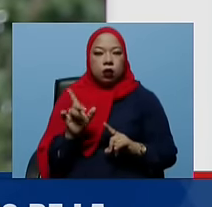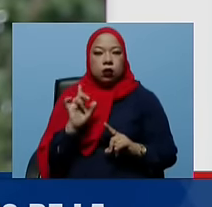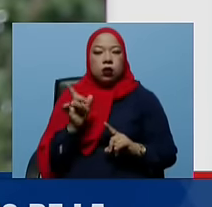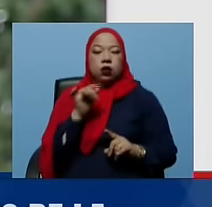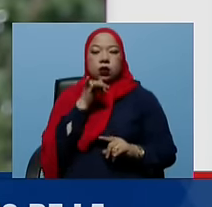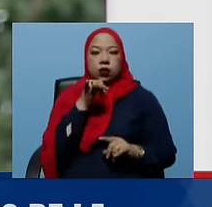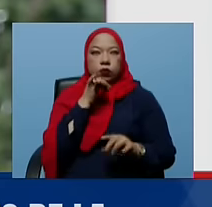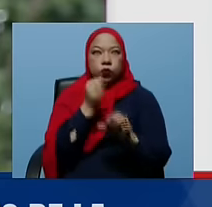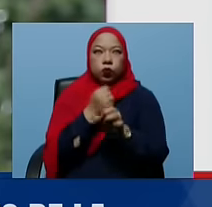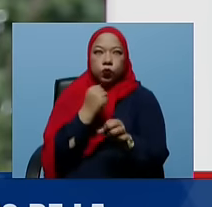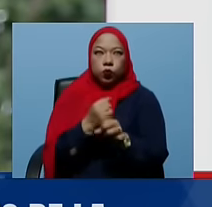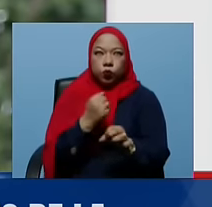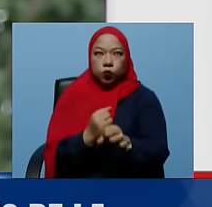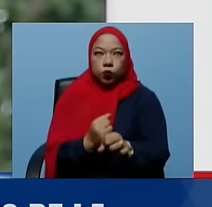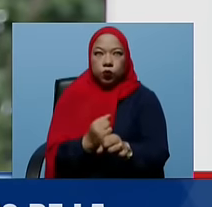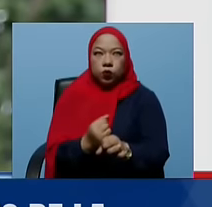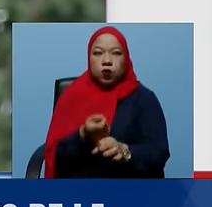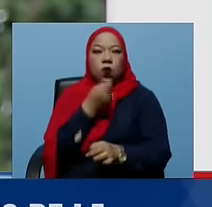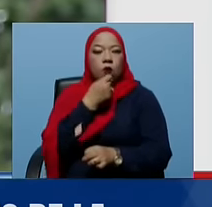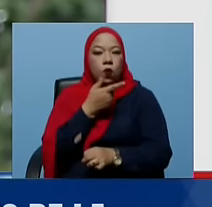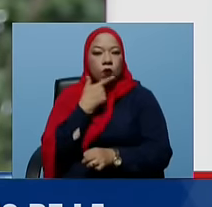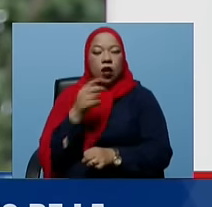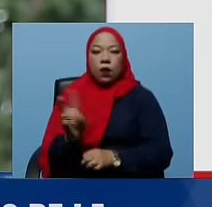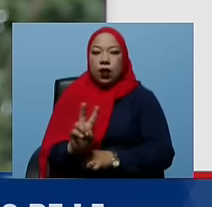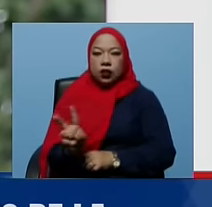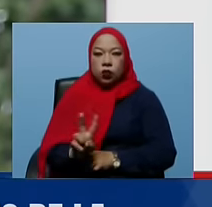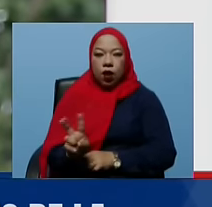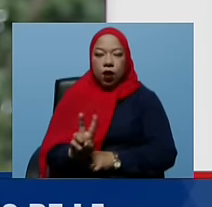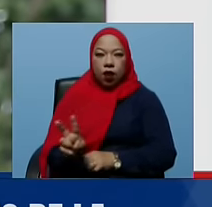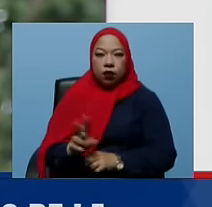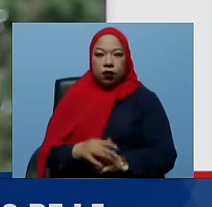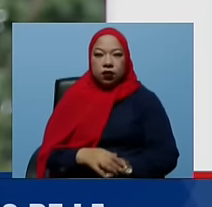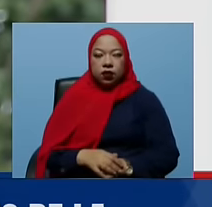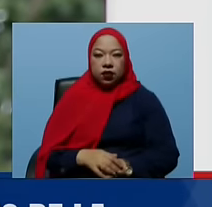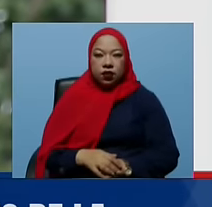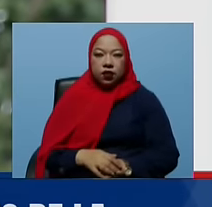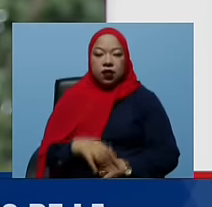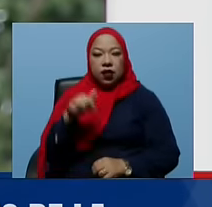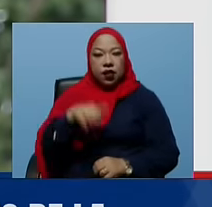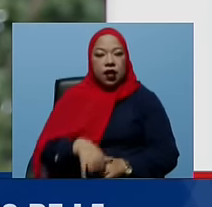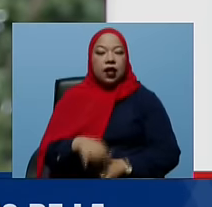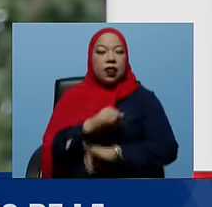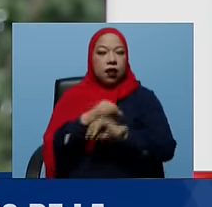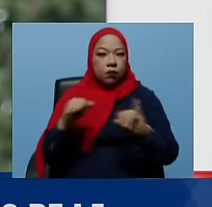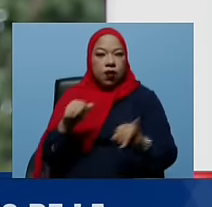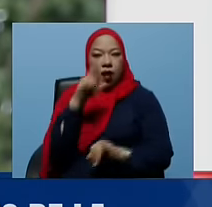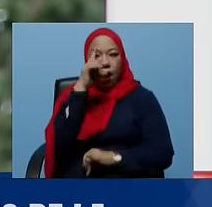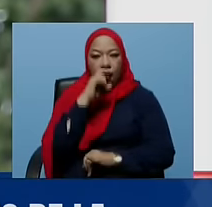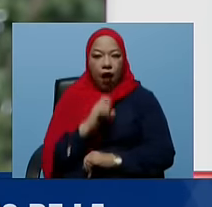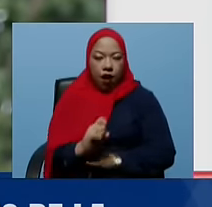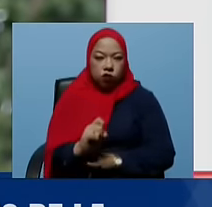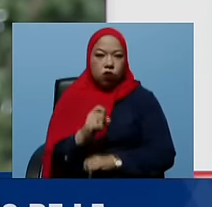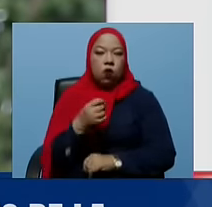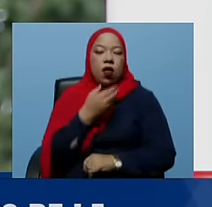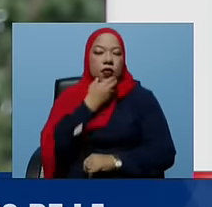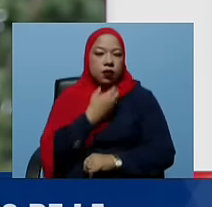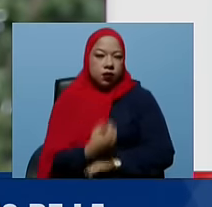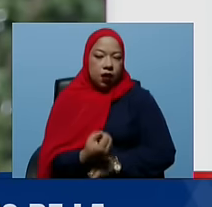hecho cinematográfico cultural bonito para Venezuela en este fin de año. Y lo